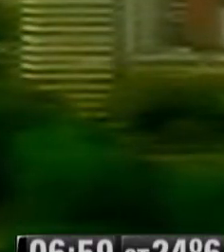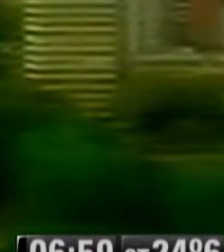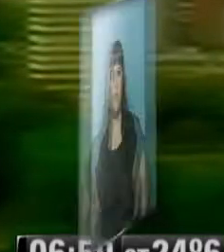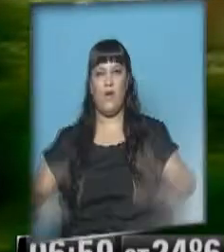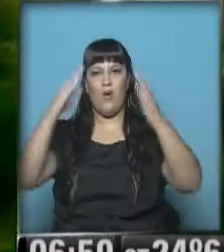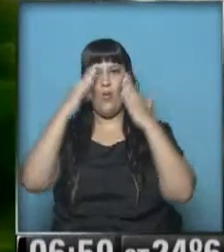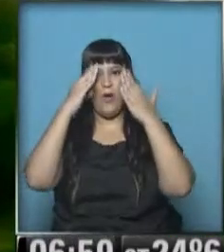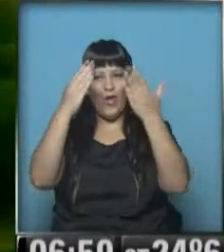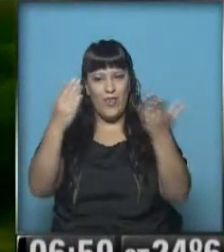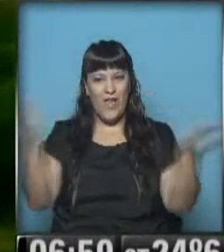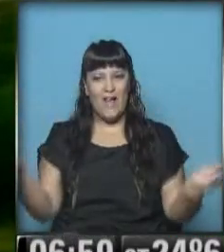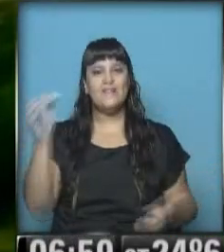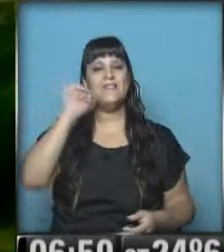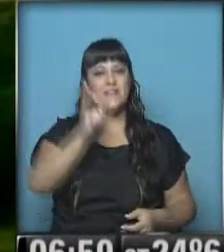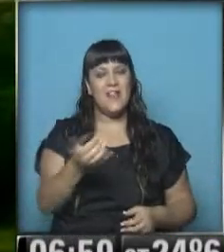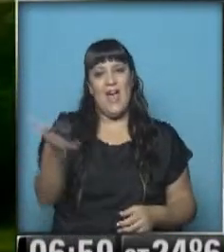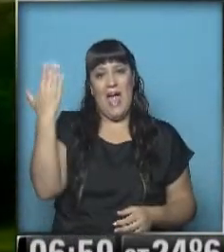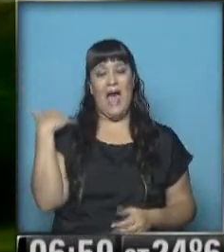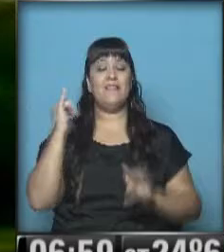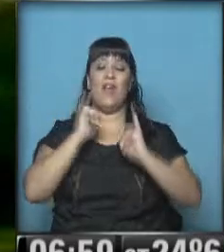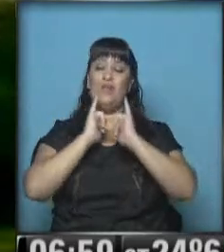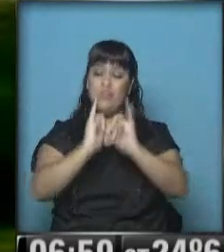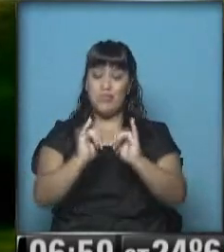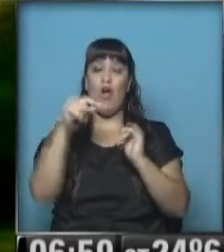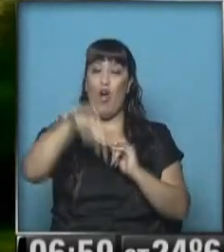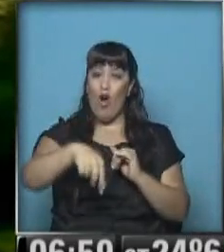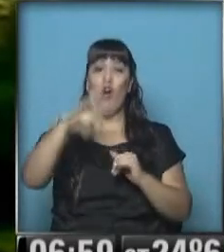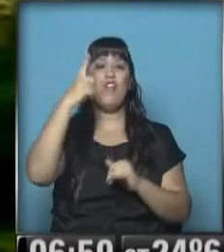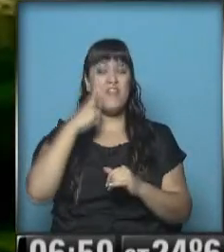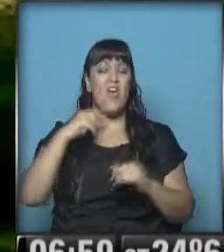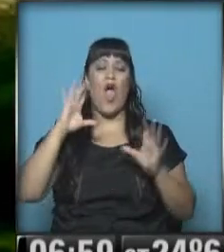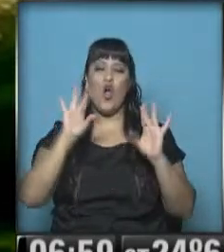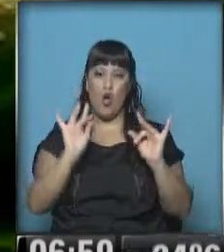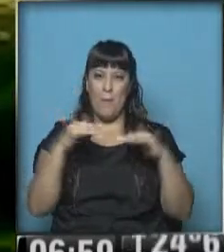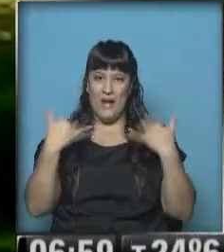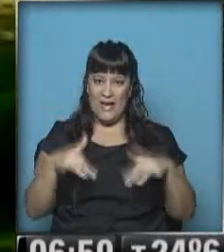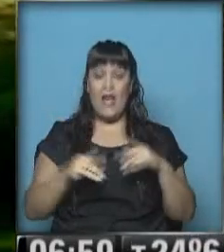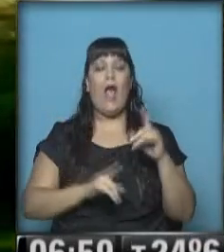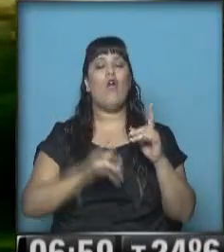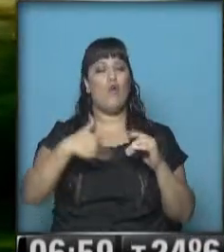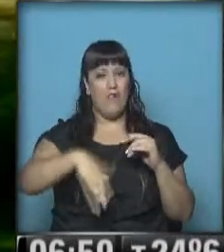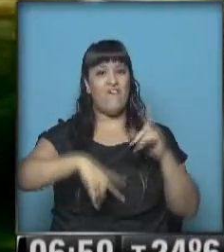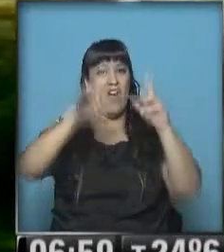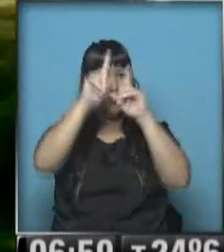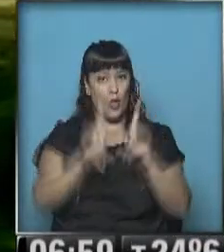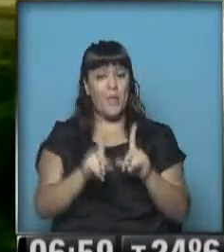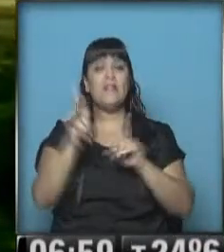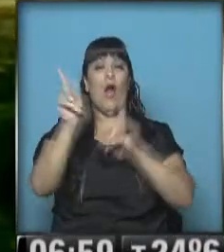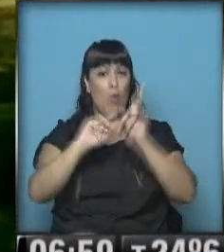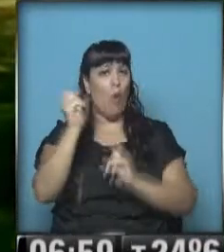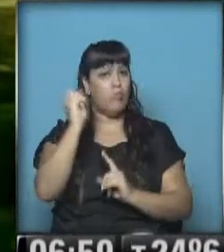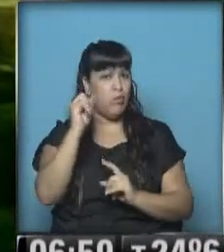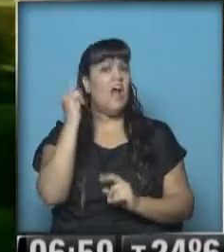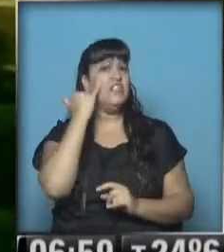Muy buenos días. Sí, lo habíamos anunciado. Va a ser un día complicado, algunas tormentas. Hay algunos lugares en donde ya se